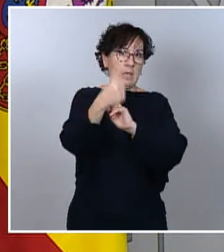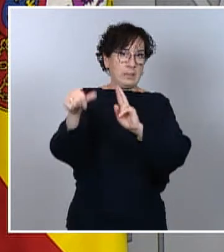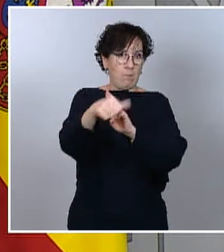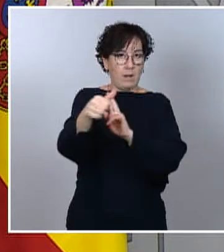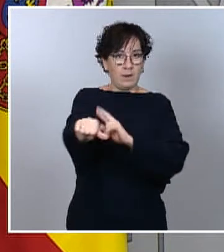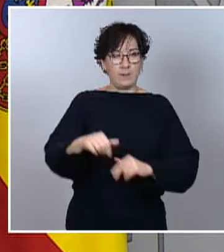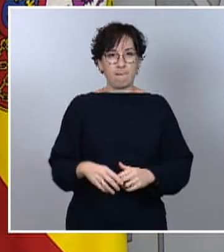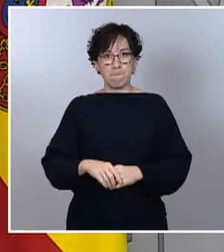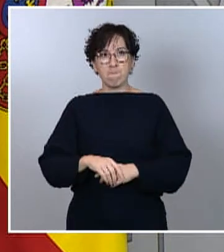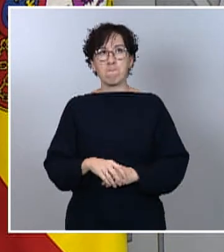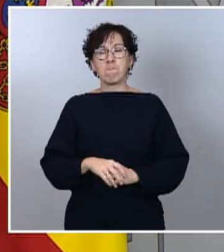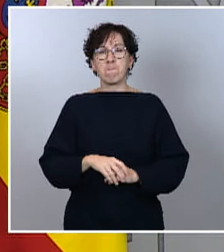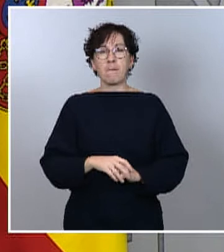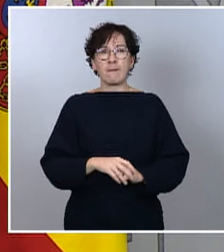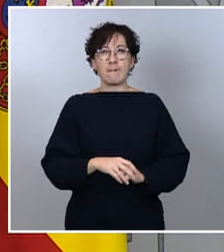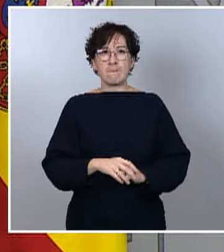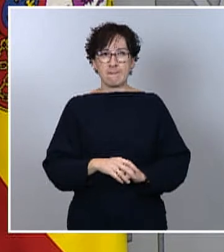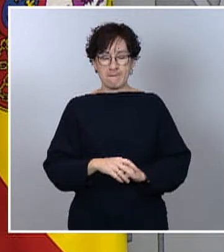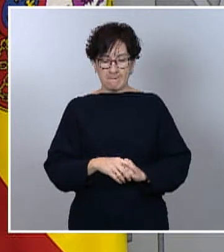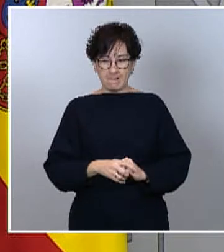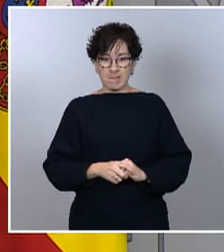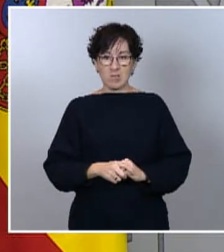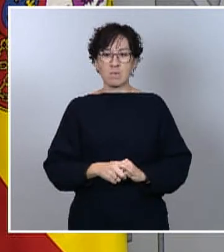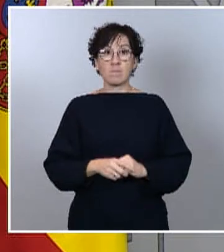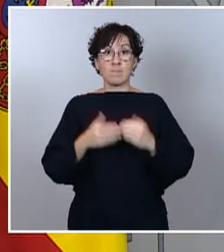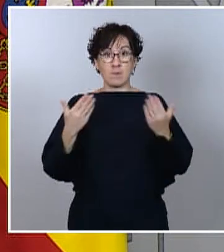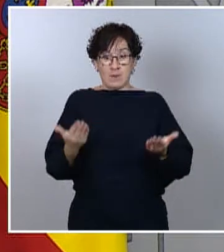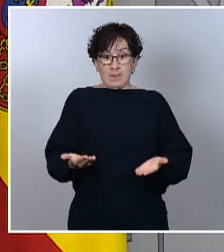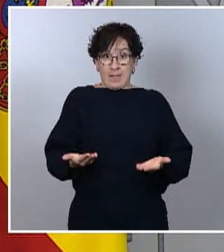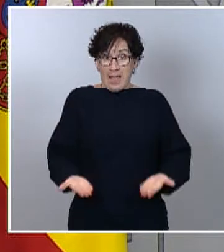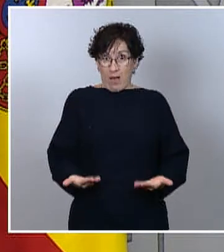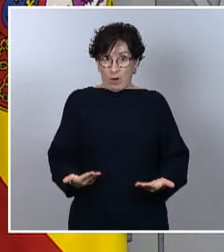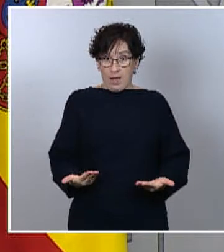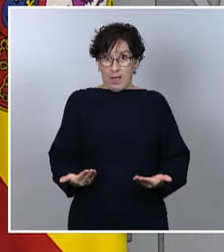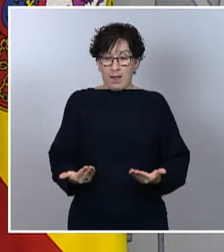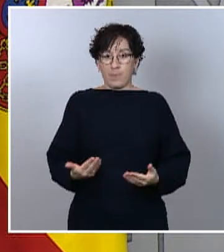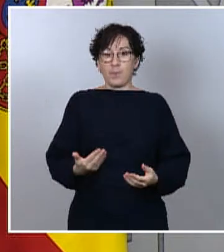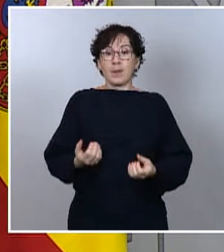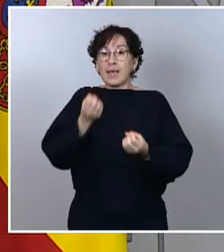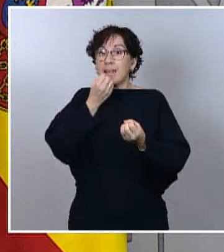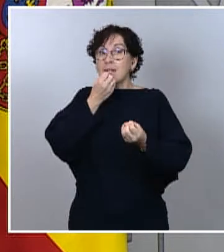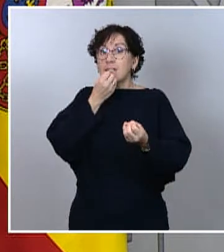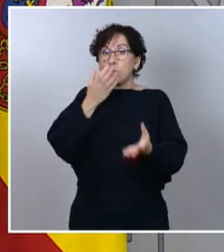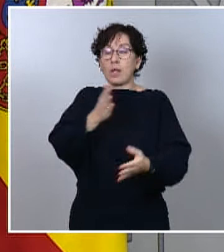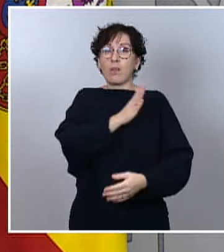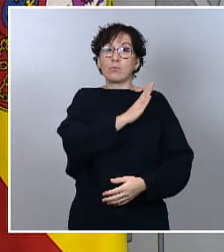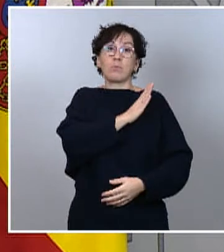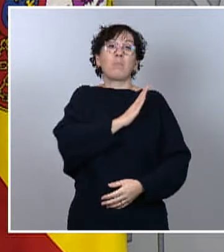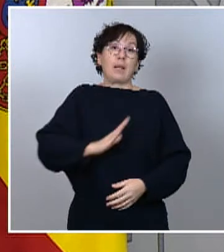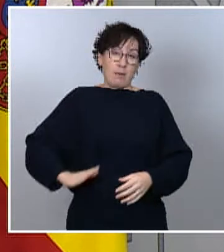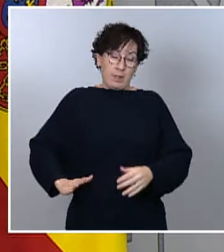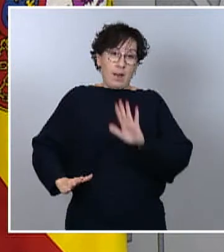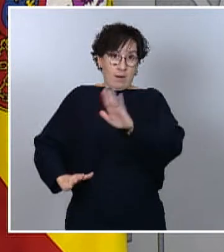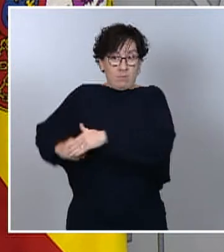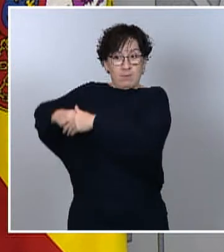de realizar esta comunicación, por tanto, los resultados preliminares están restringidos a la información